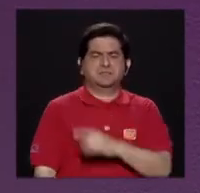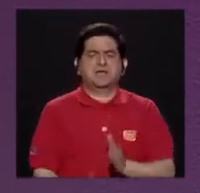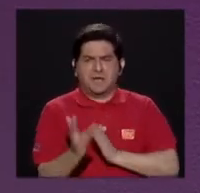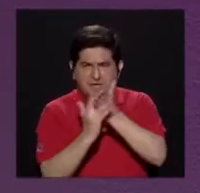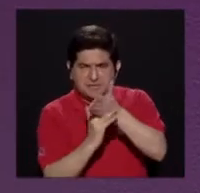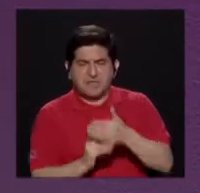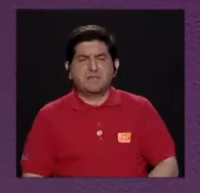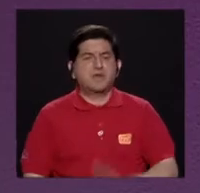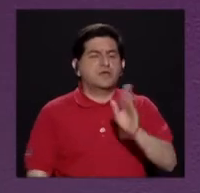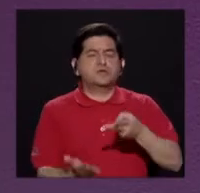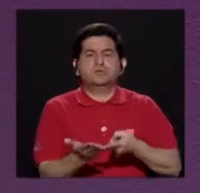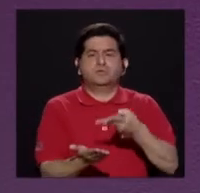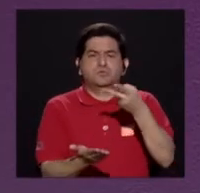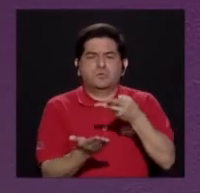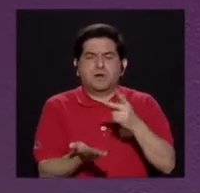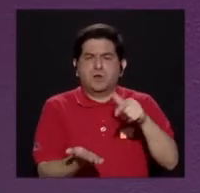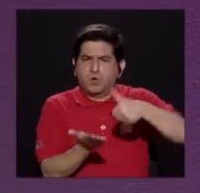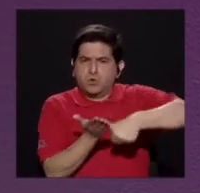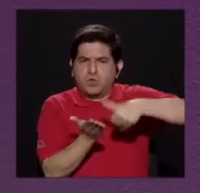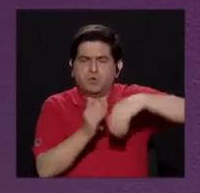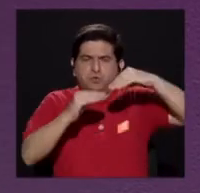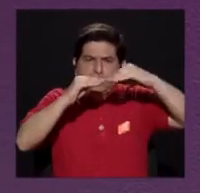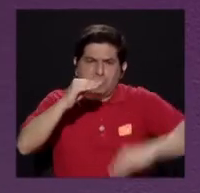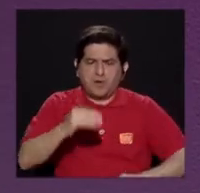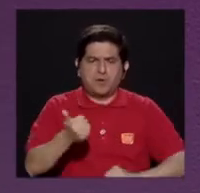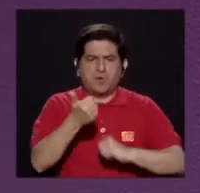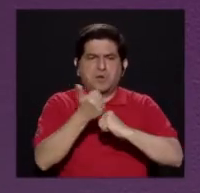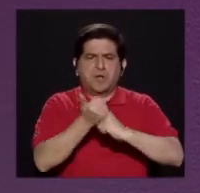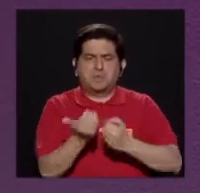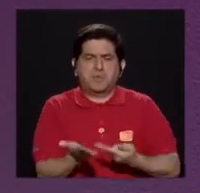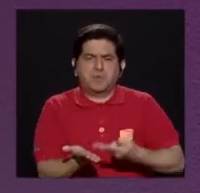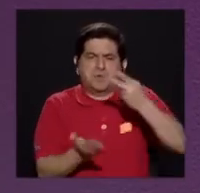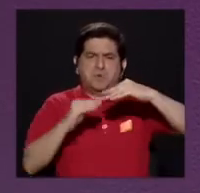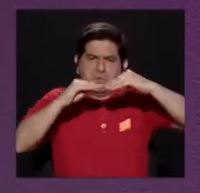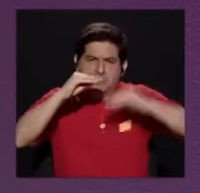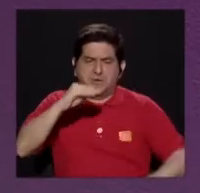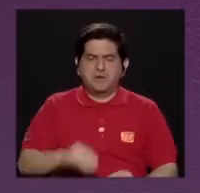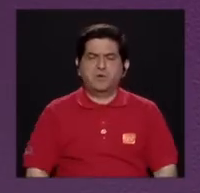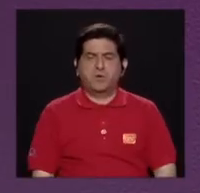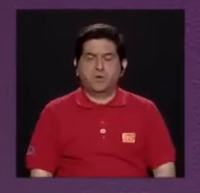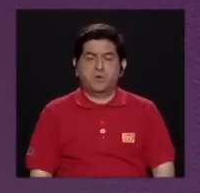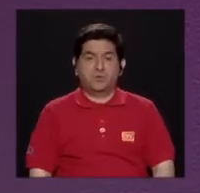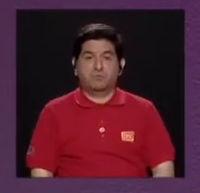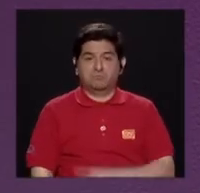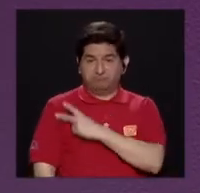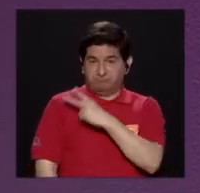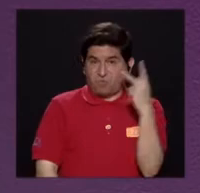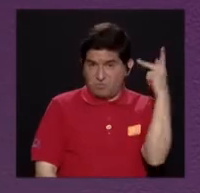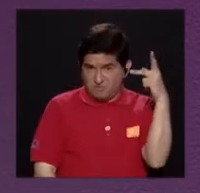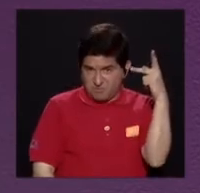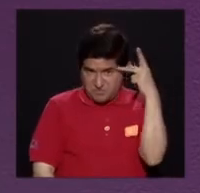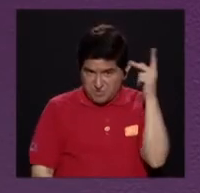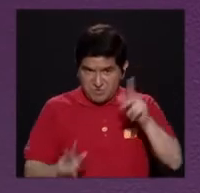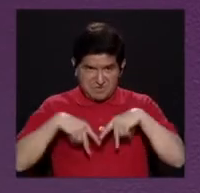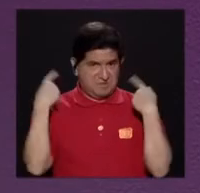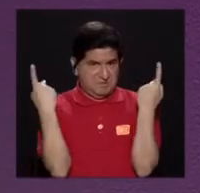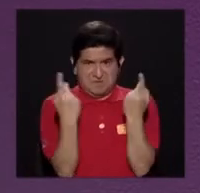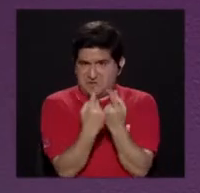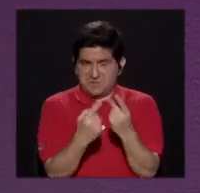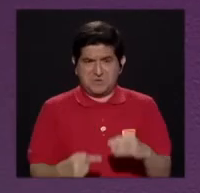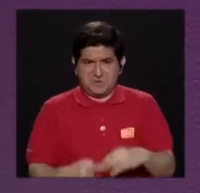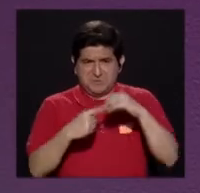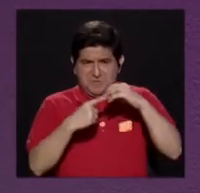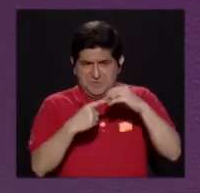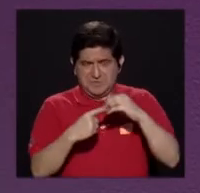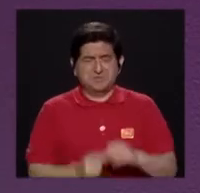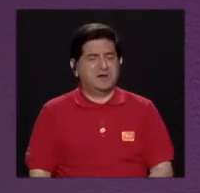valen menos, que su apoyo vale menos, y que no hay ninguna voluntad política de los partidos, sobre todo de los más grandes,